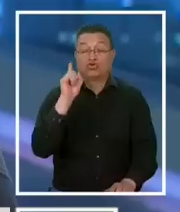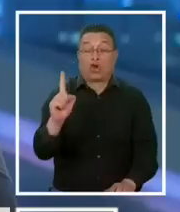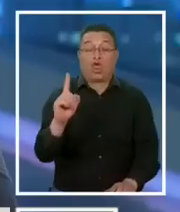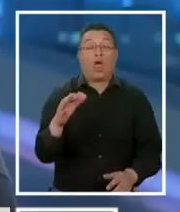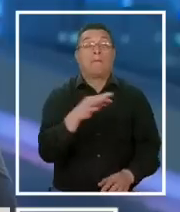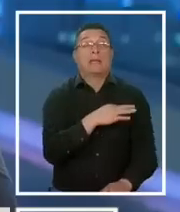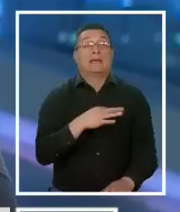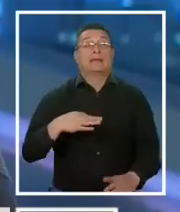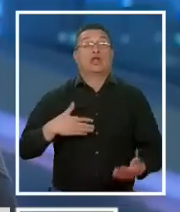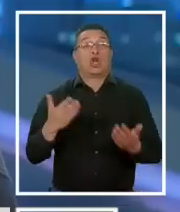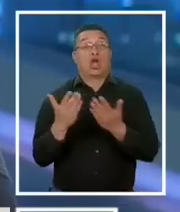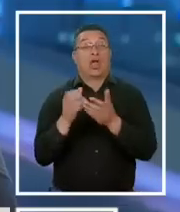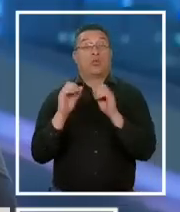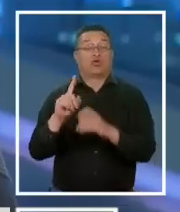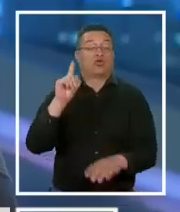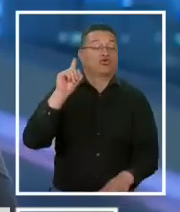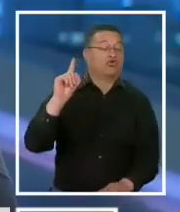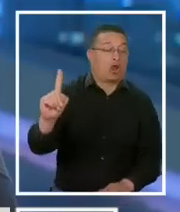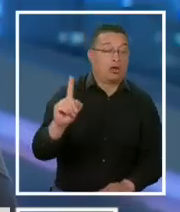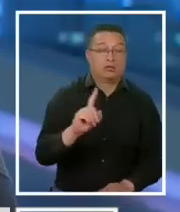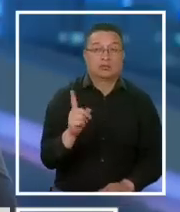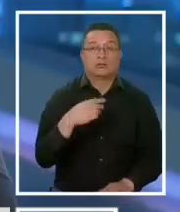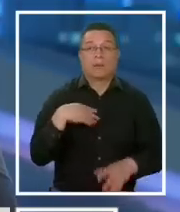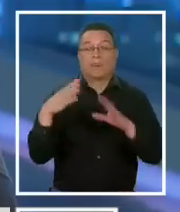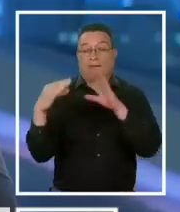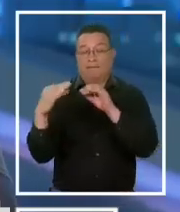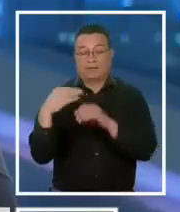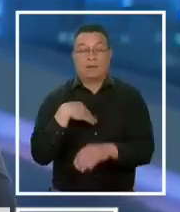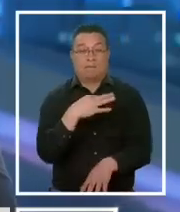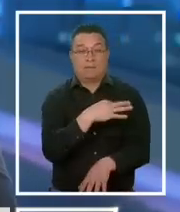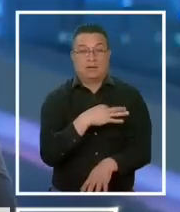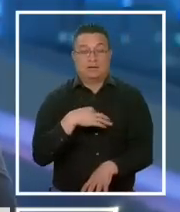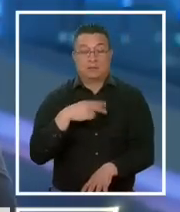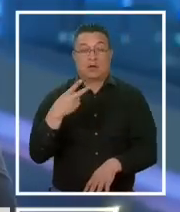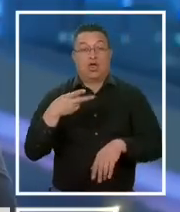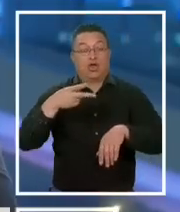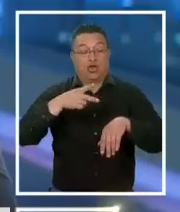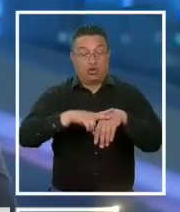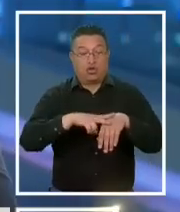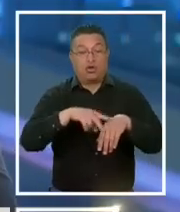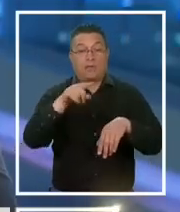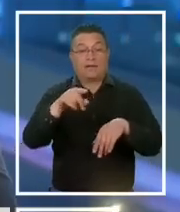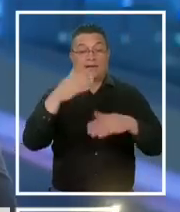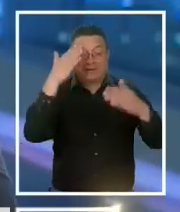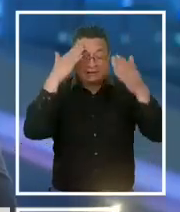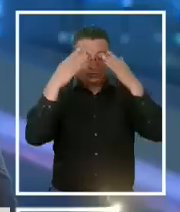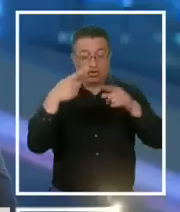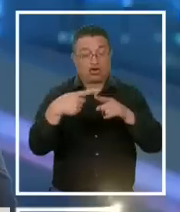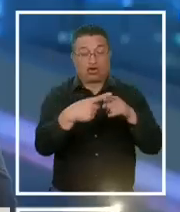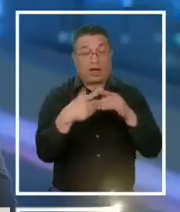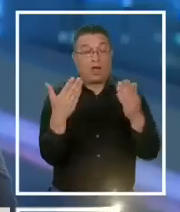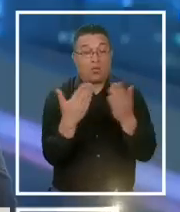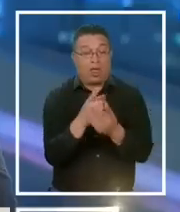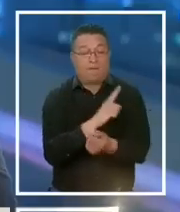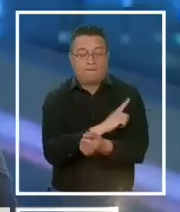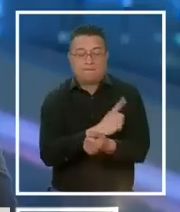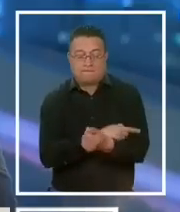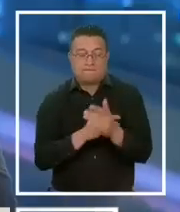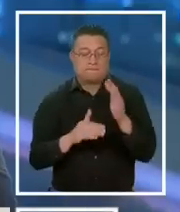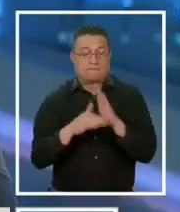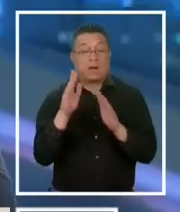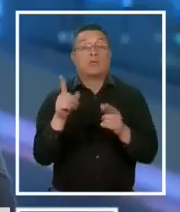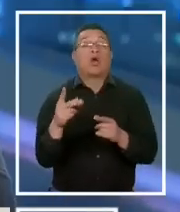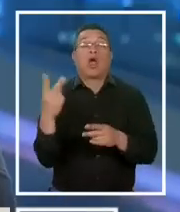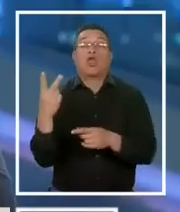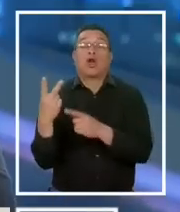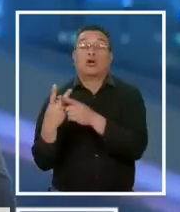Ministerio de Educación por lo que te decía yo hablaba con el ministro y él me decía potenciamos las duplas psicosociales de las escuelas perfecto Qué pasa si